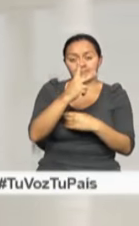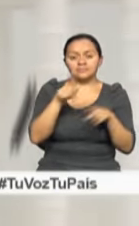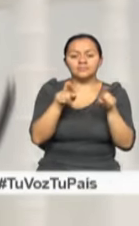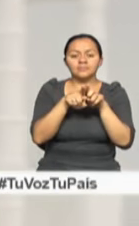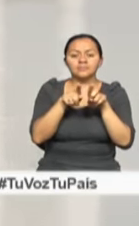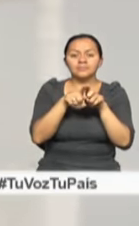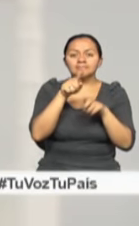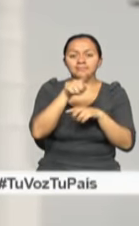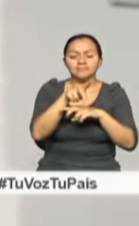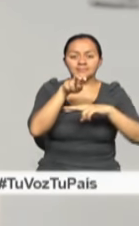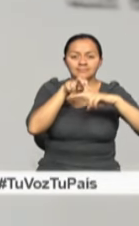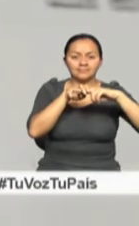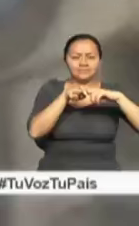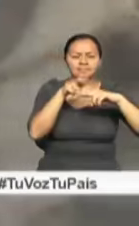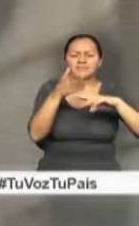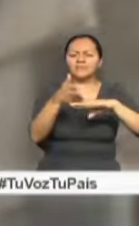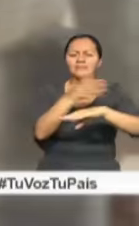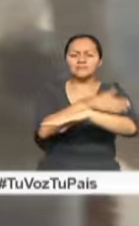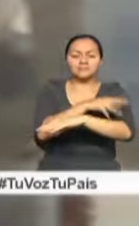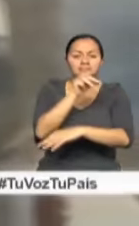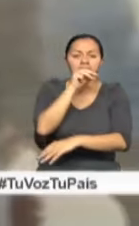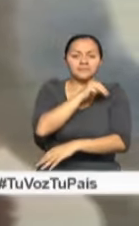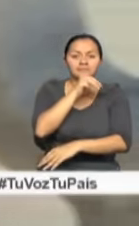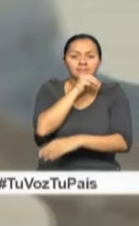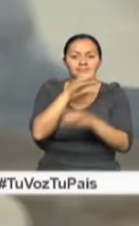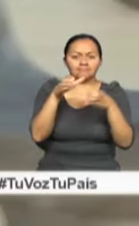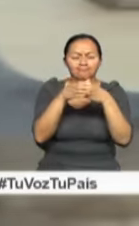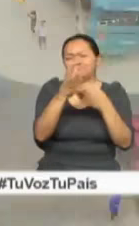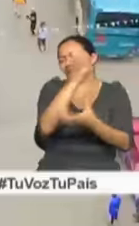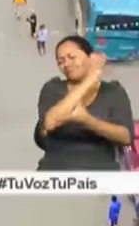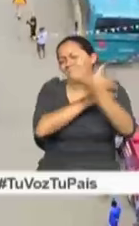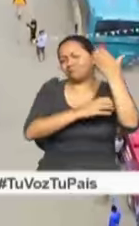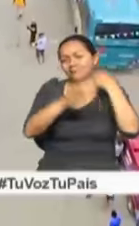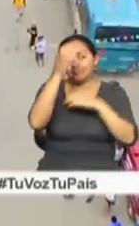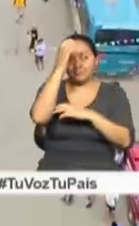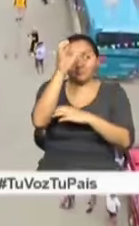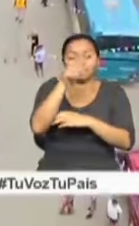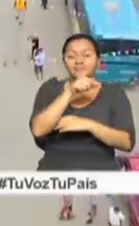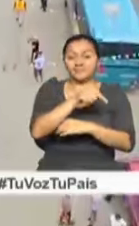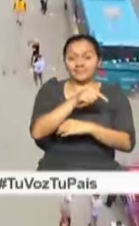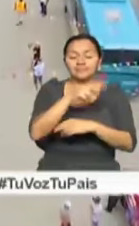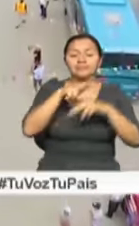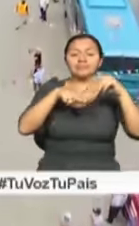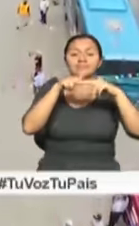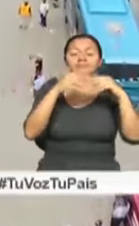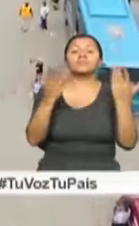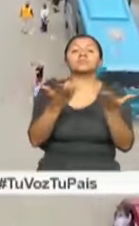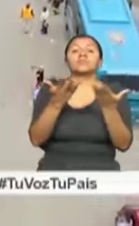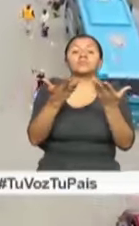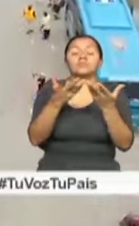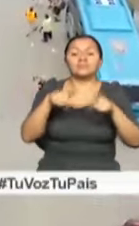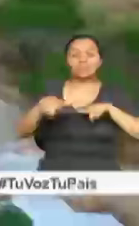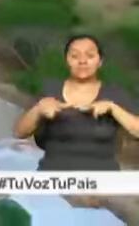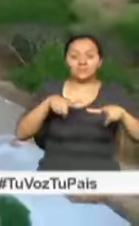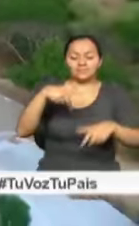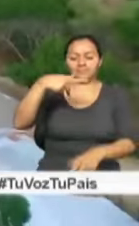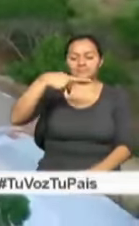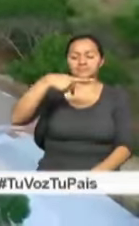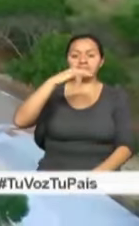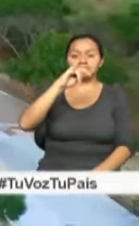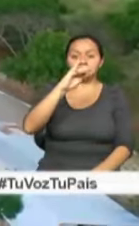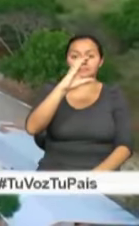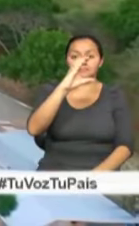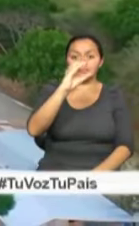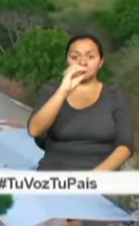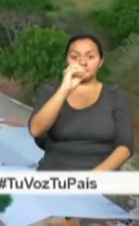las sillas manteñas. Esta infraestructura, recientemente inaugurada, se ubica en la parroquia Picoazá de Puerto Viejo,